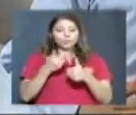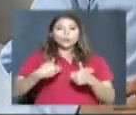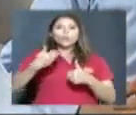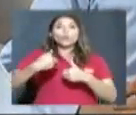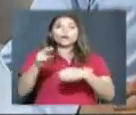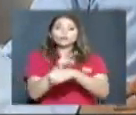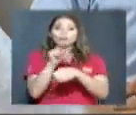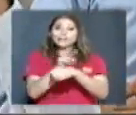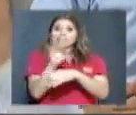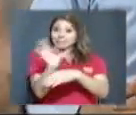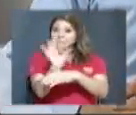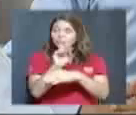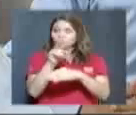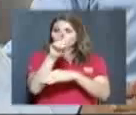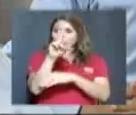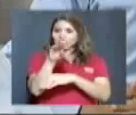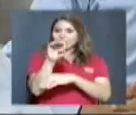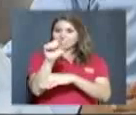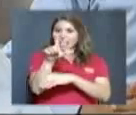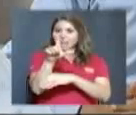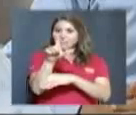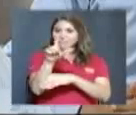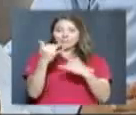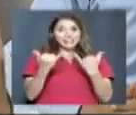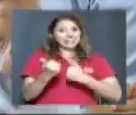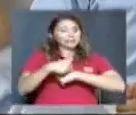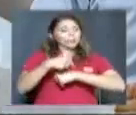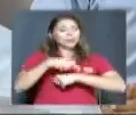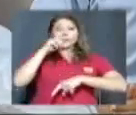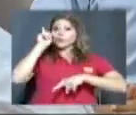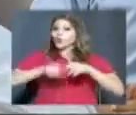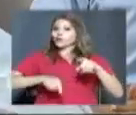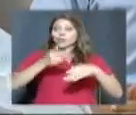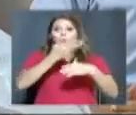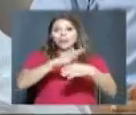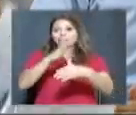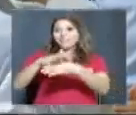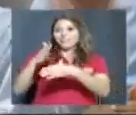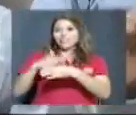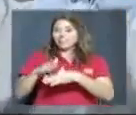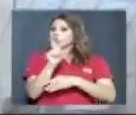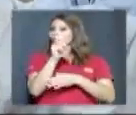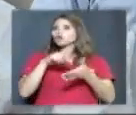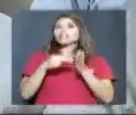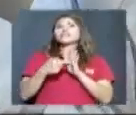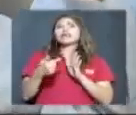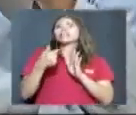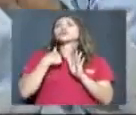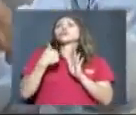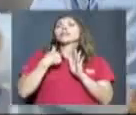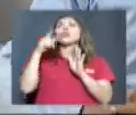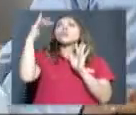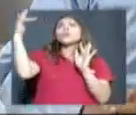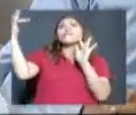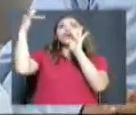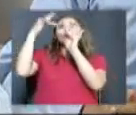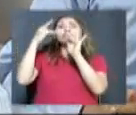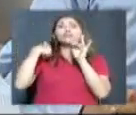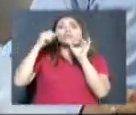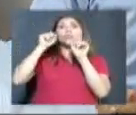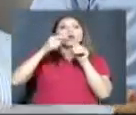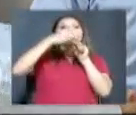la televisión digital, no se puede dividir en este momento. No es que yo tengo en una frecuencia a vos y a él, todos. No, necesitamos un